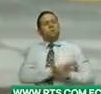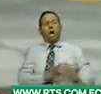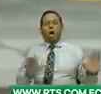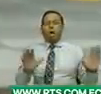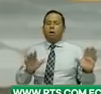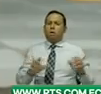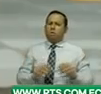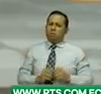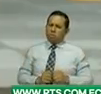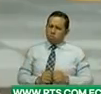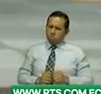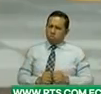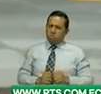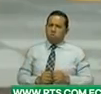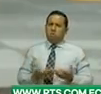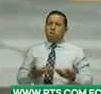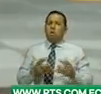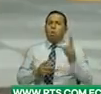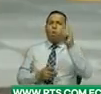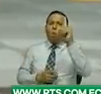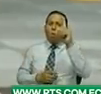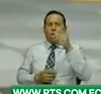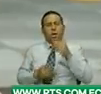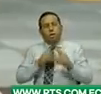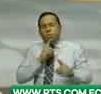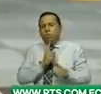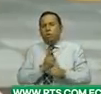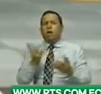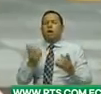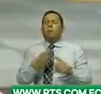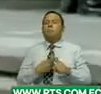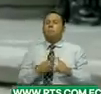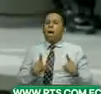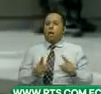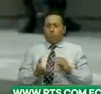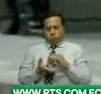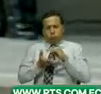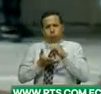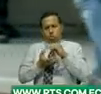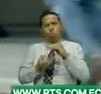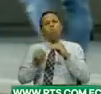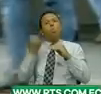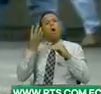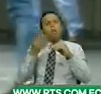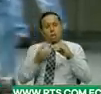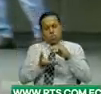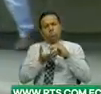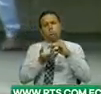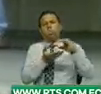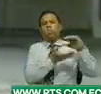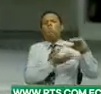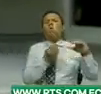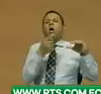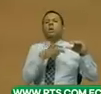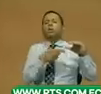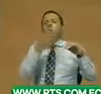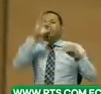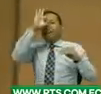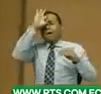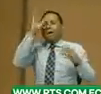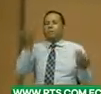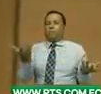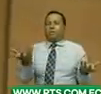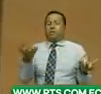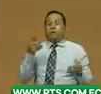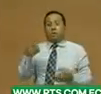10, 20, basta con que sea una, pero además no sabemos cuántas son. Es parte de la indagación previa que impulsa la Fiscalía con la intención